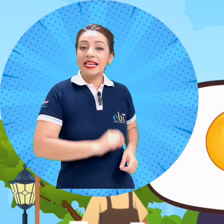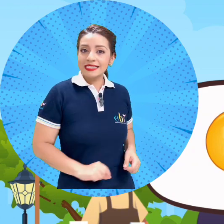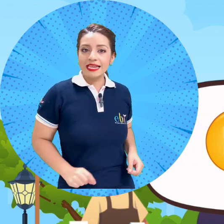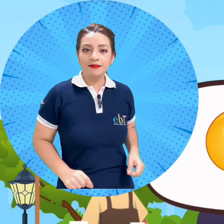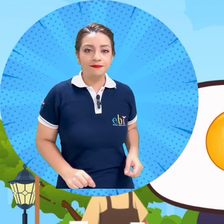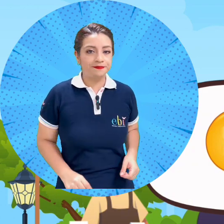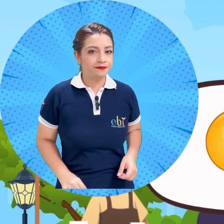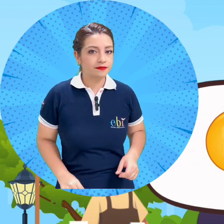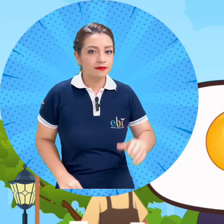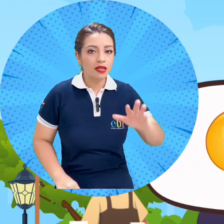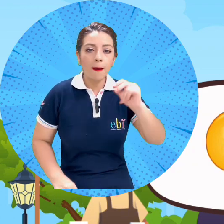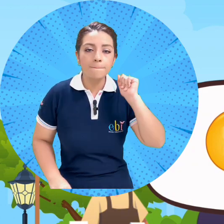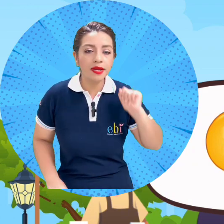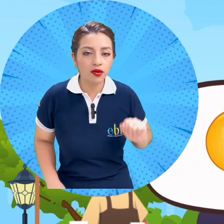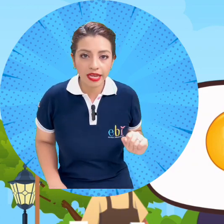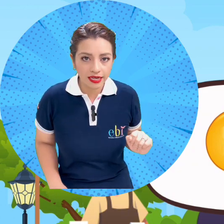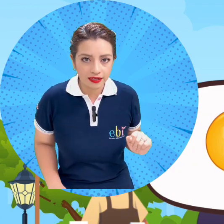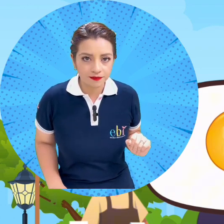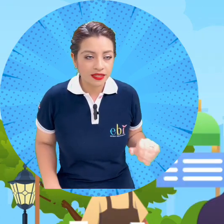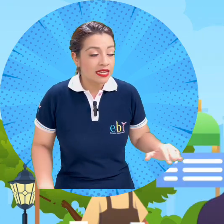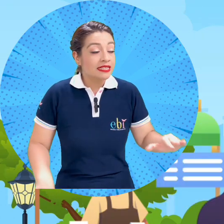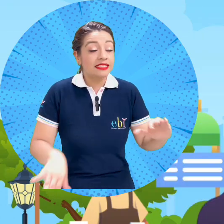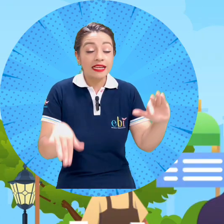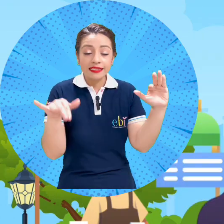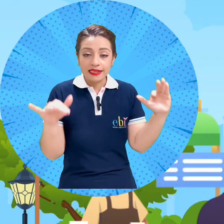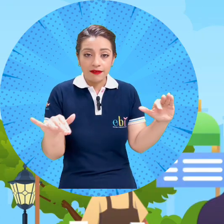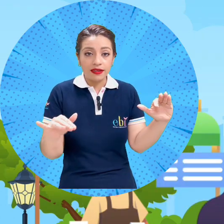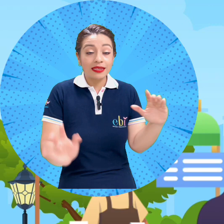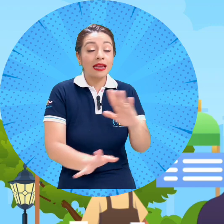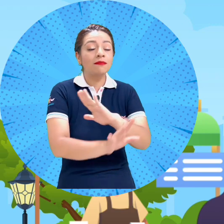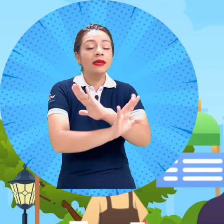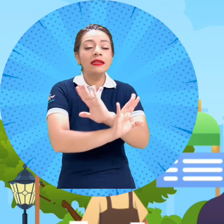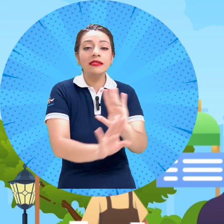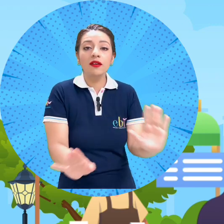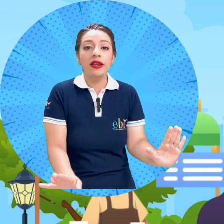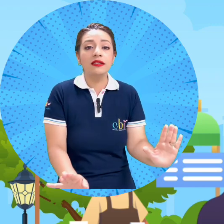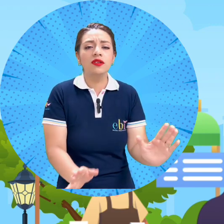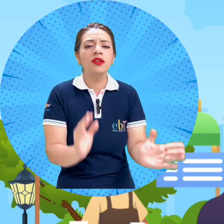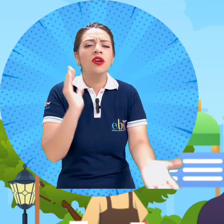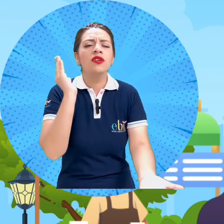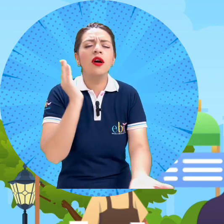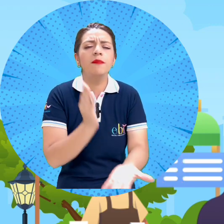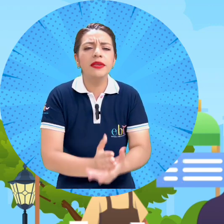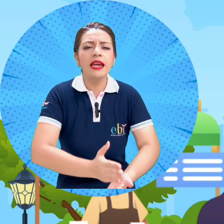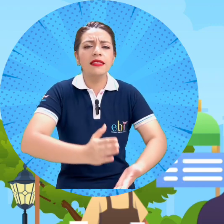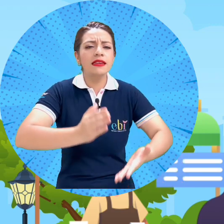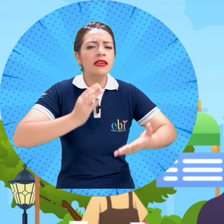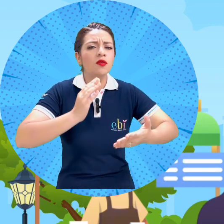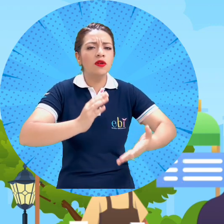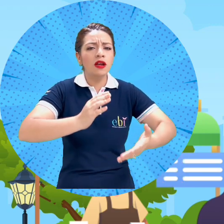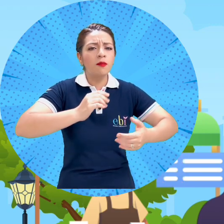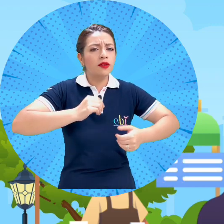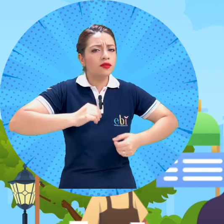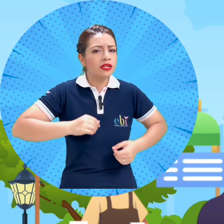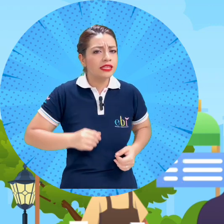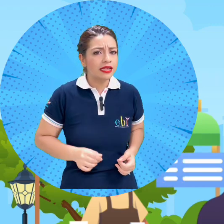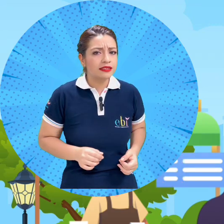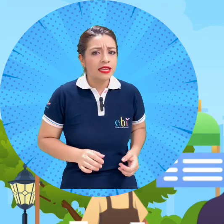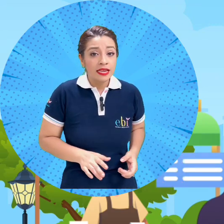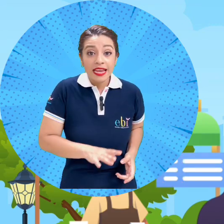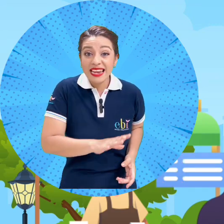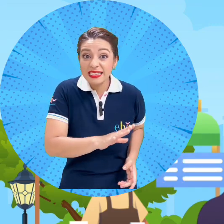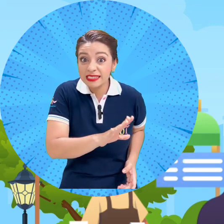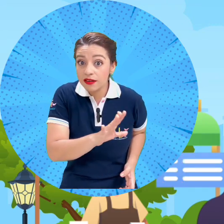lo voy a hacer. ¿Pero qué creen? Ya saben que Mr. Corazón no pierde ninguna